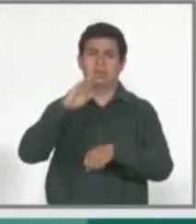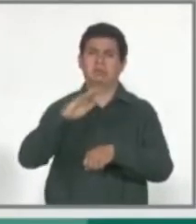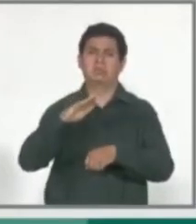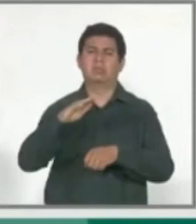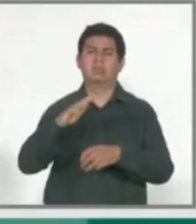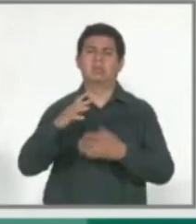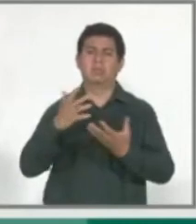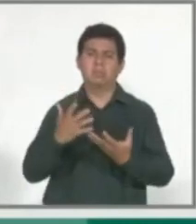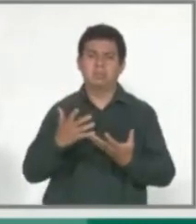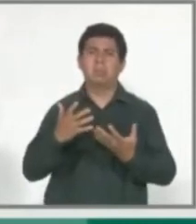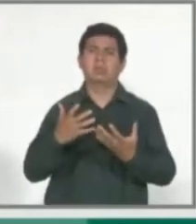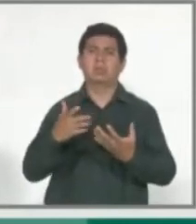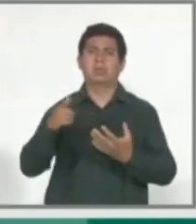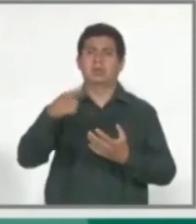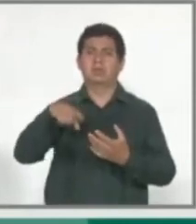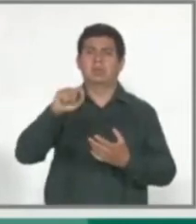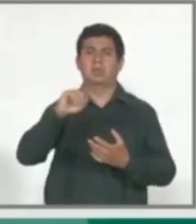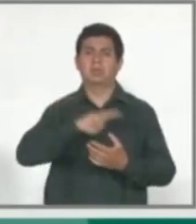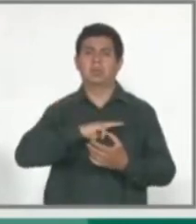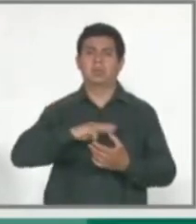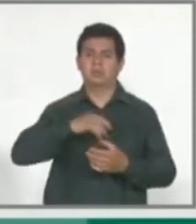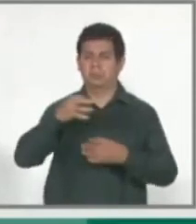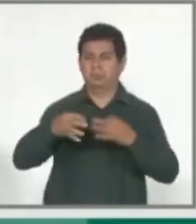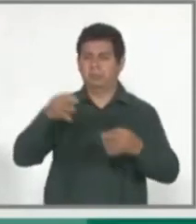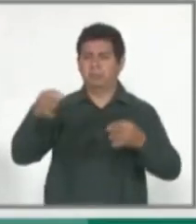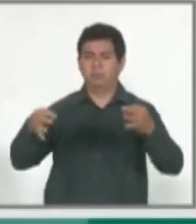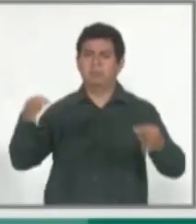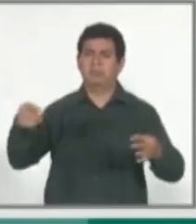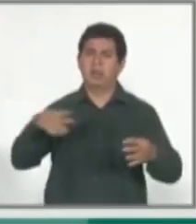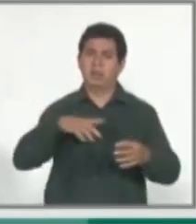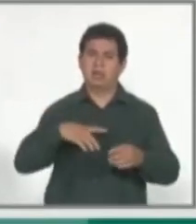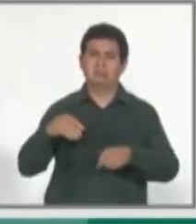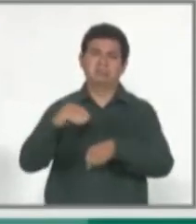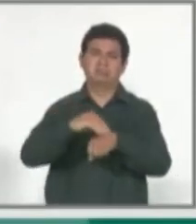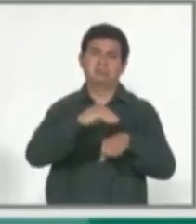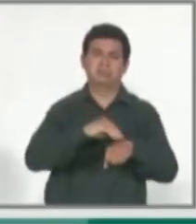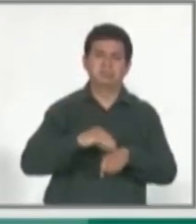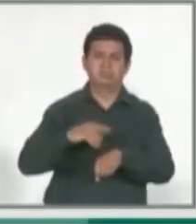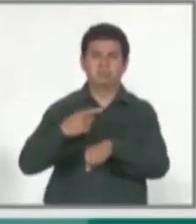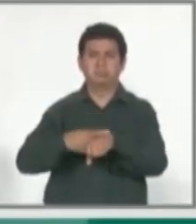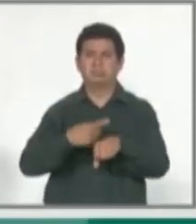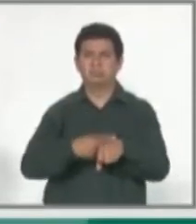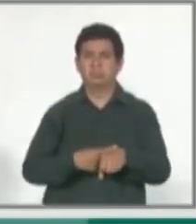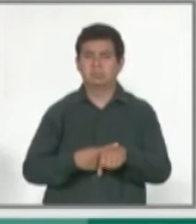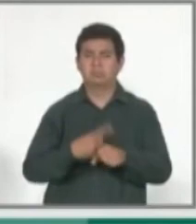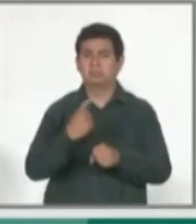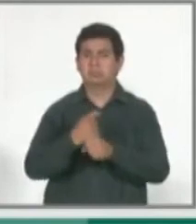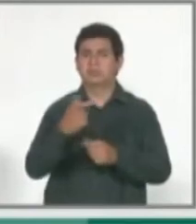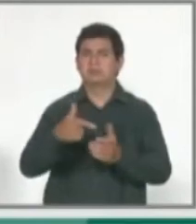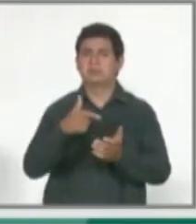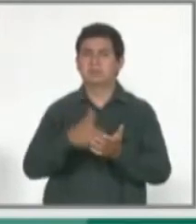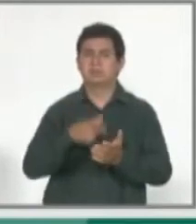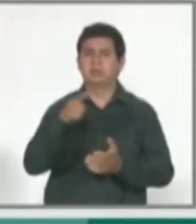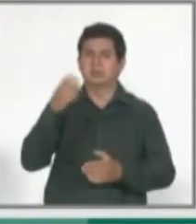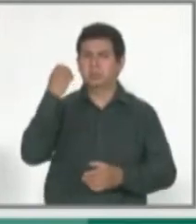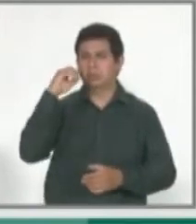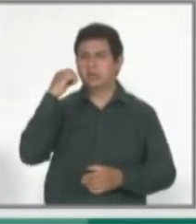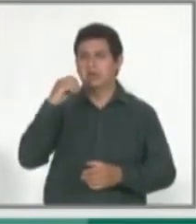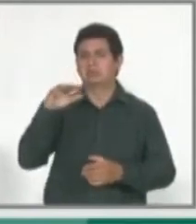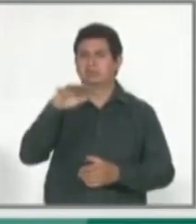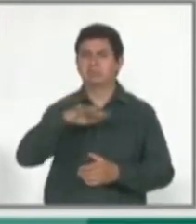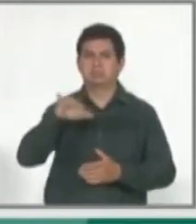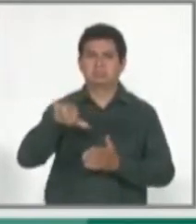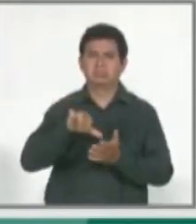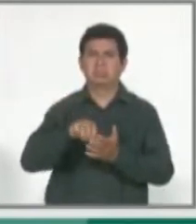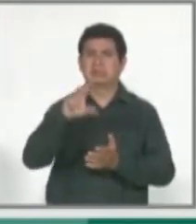nos principalmente 20 municipios de la entidad en el cual encabeza el municipio de oaxaca de juárez